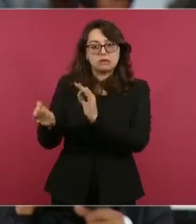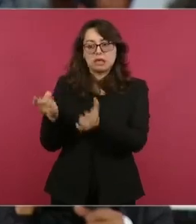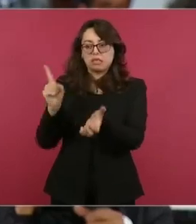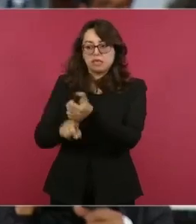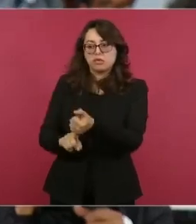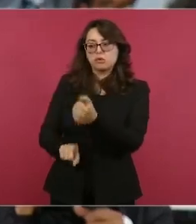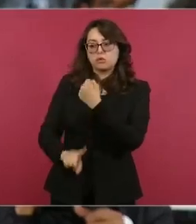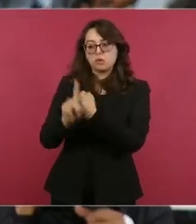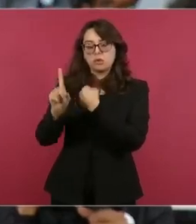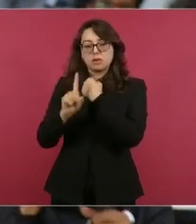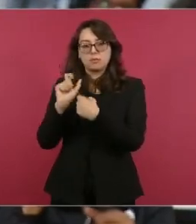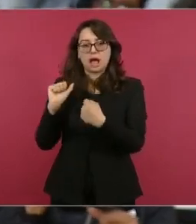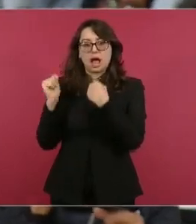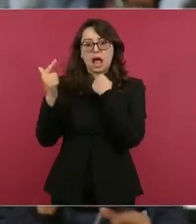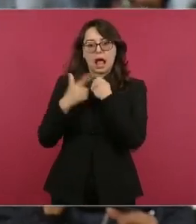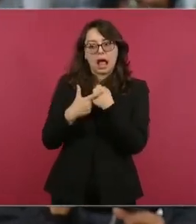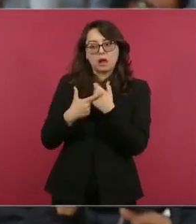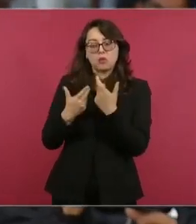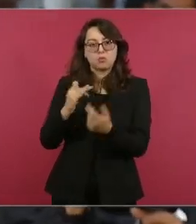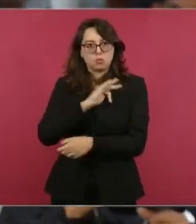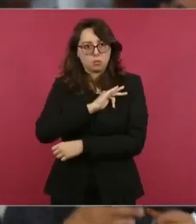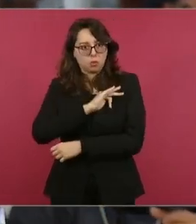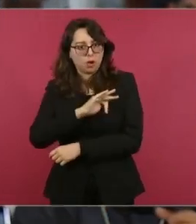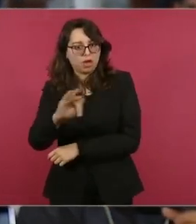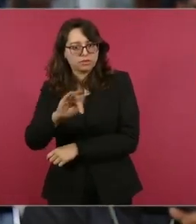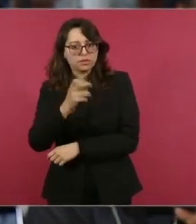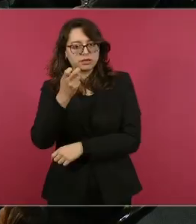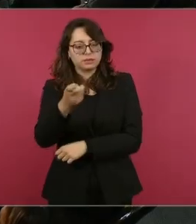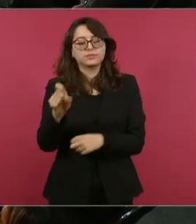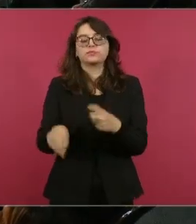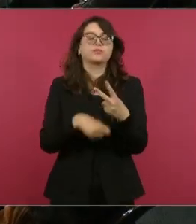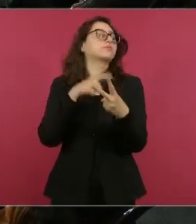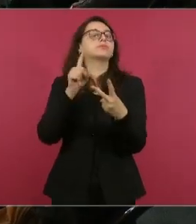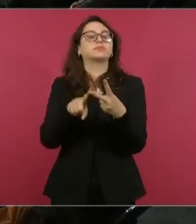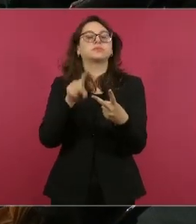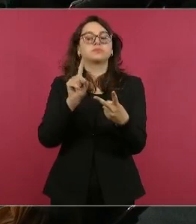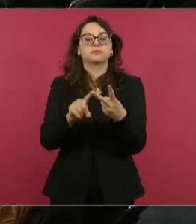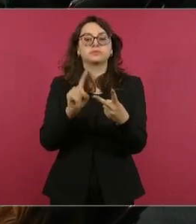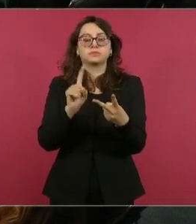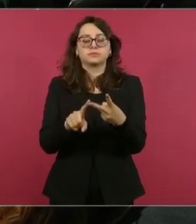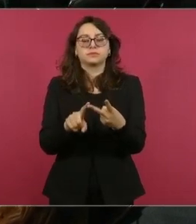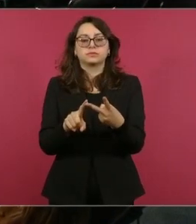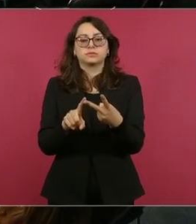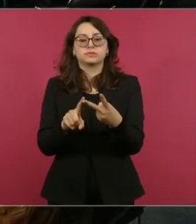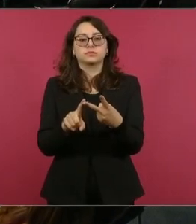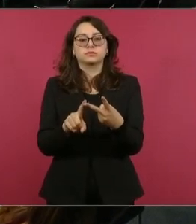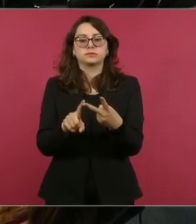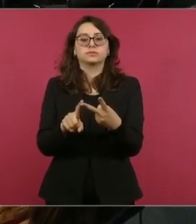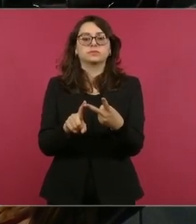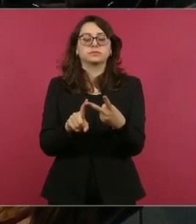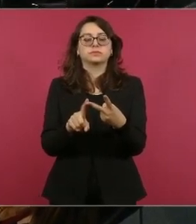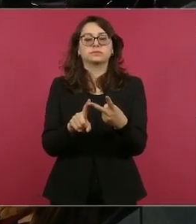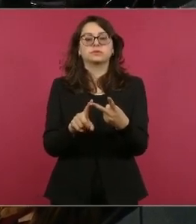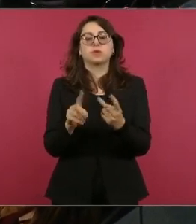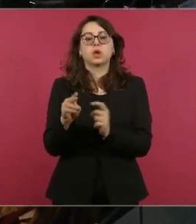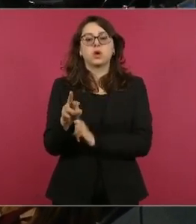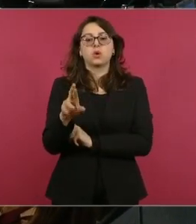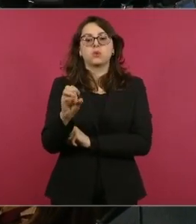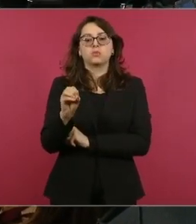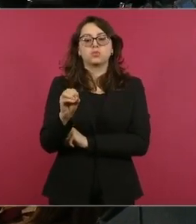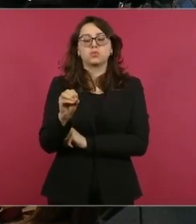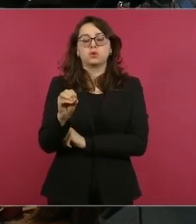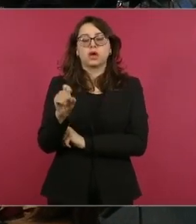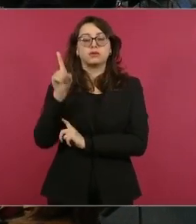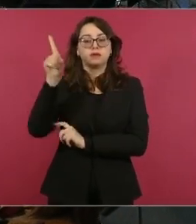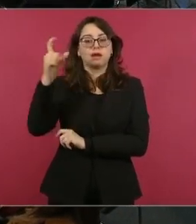como punto número uno? Como punto dos, con relación al crimen lamentable de Bruno Plácido en el estado